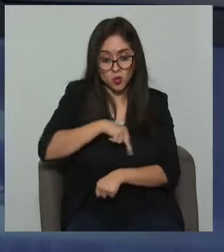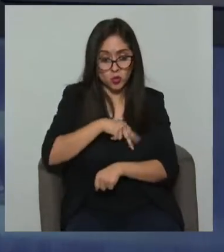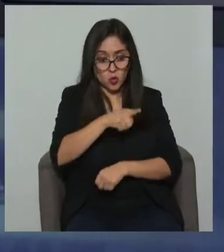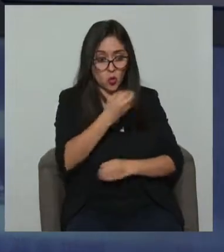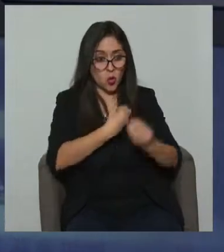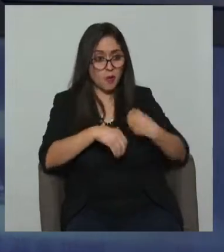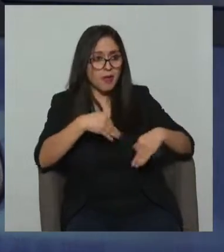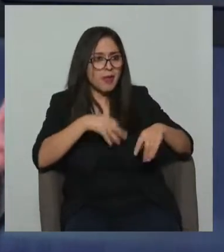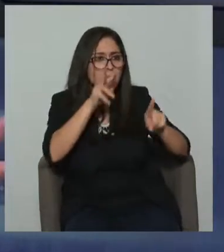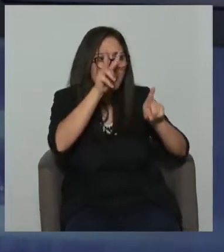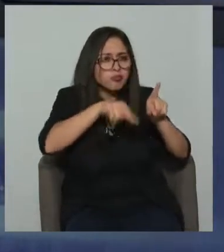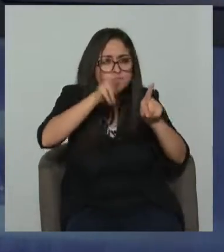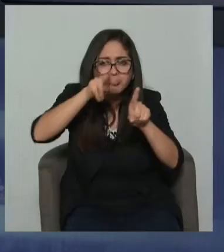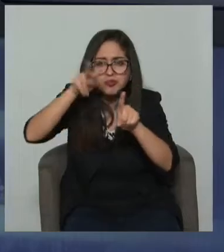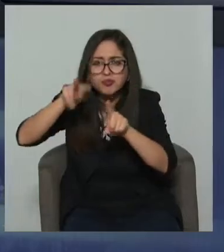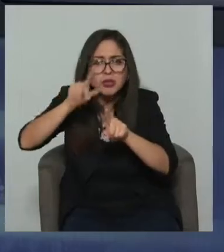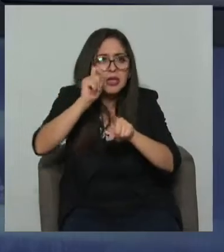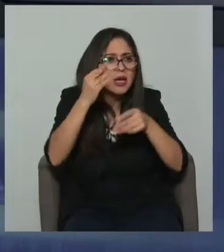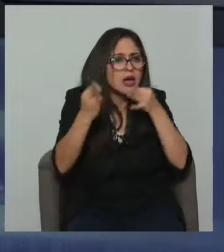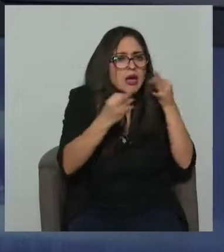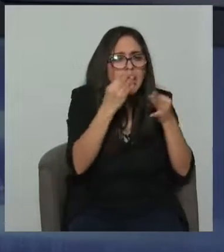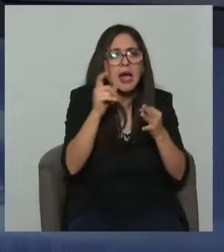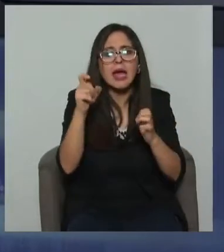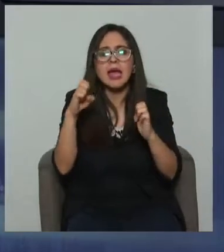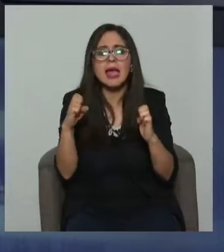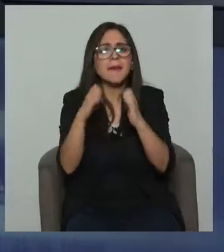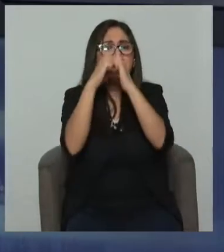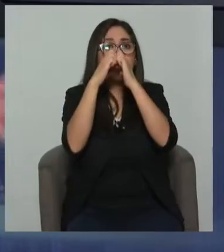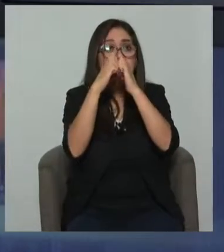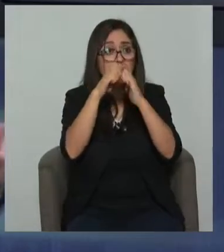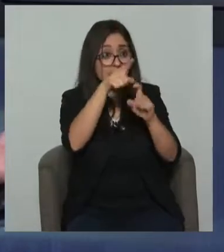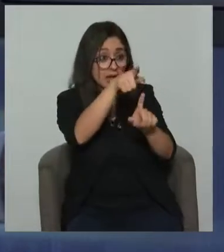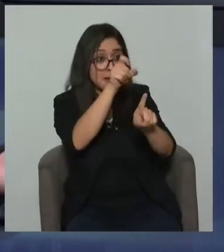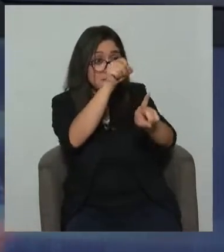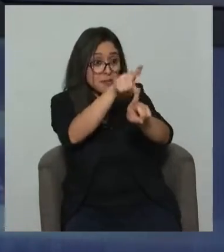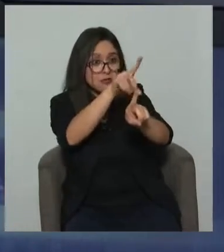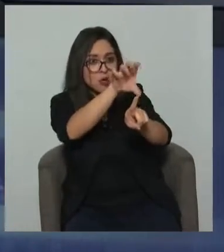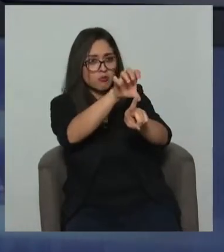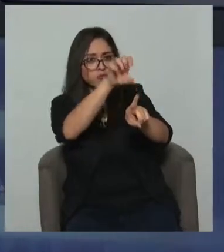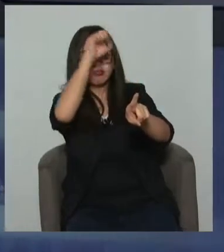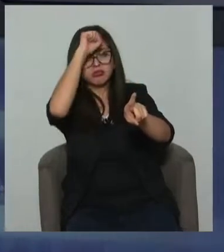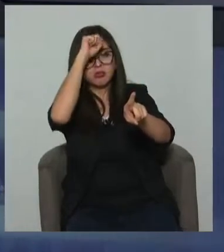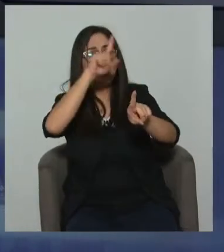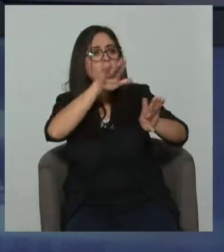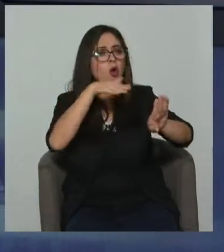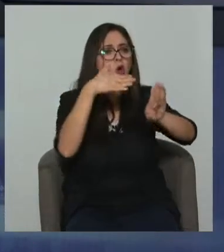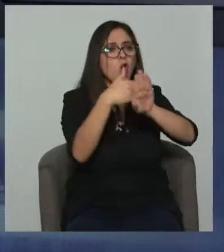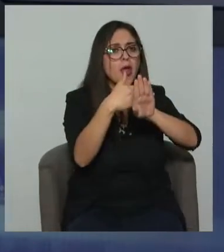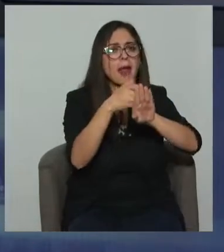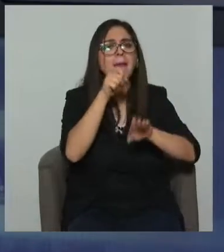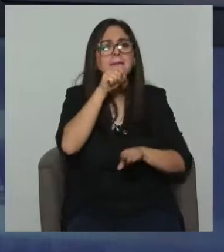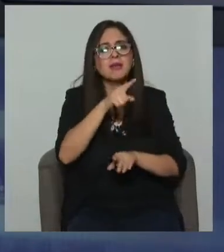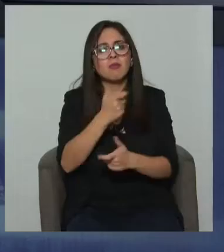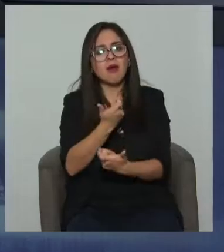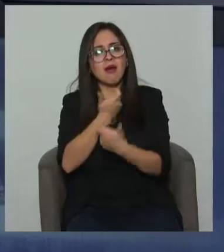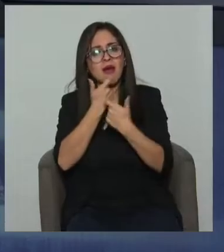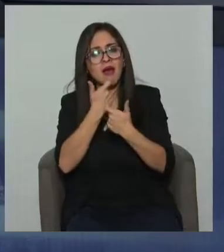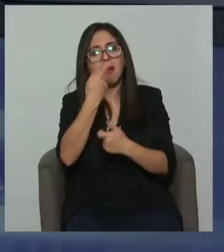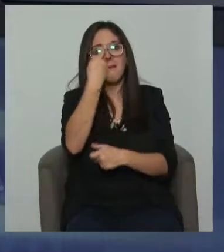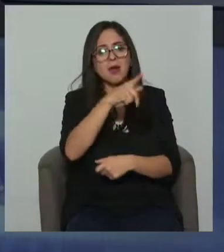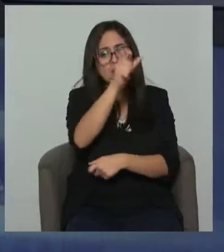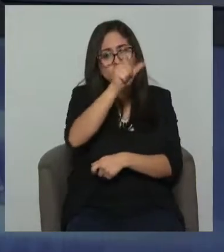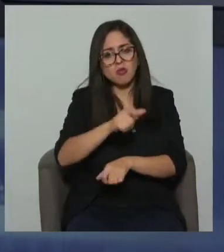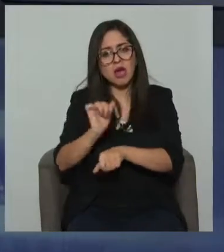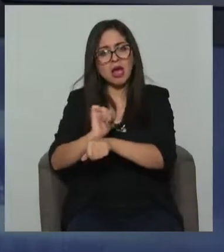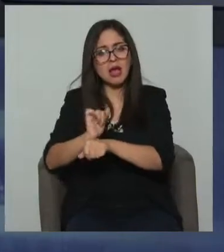coyuntural, a la emergencia, a la nota y hacemos crítica y sátira de ello con personajes muy divertidos. En esta